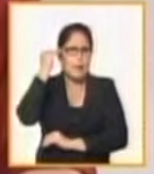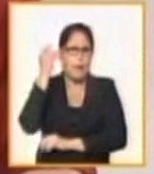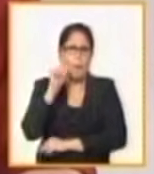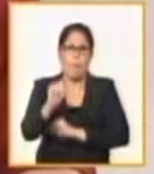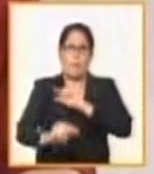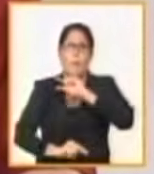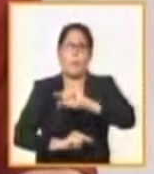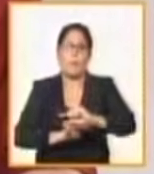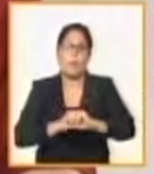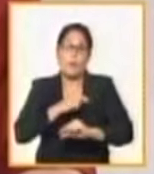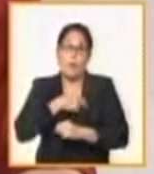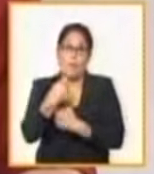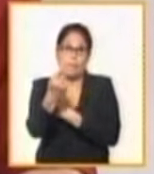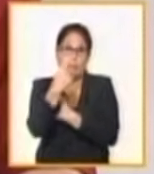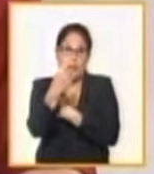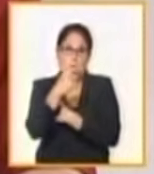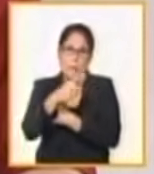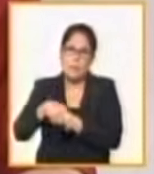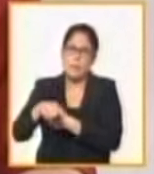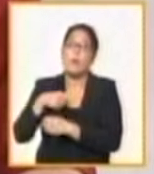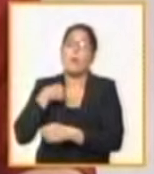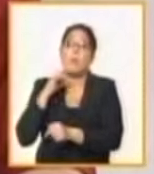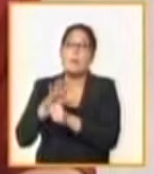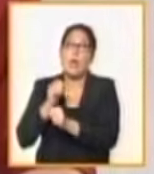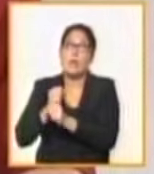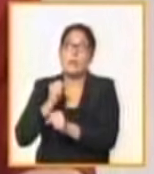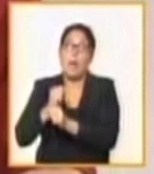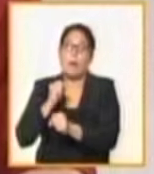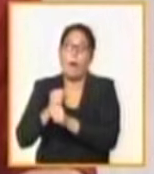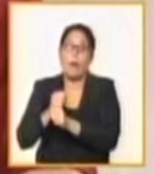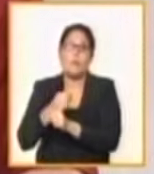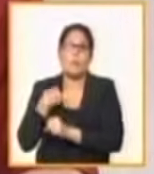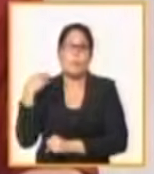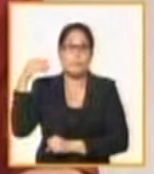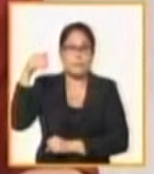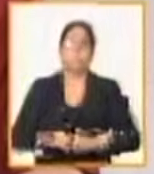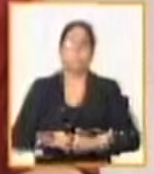gran escuela entrar a trabajar con Argelier. Yo llegué allí